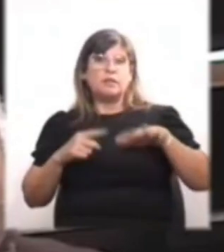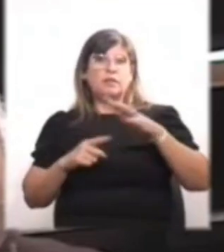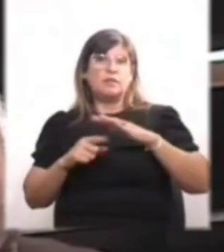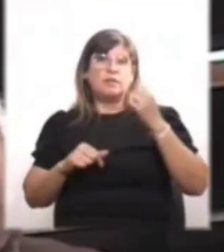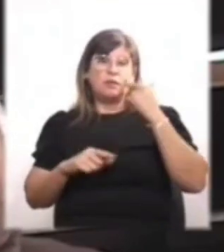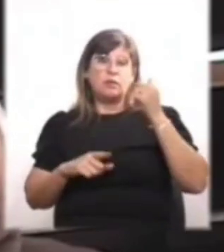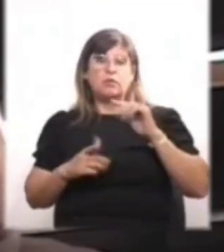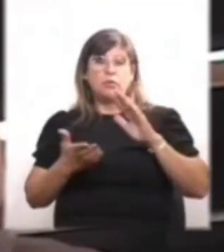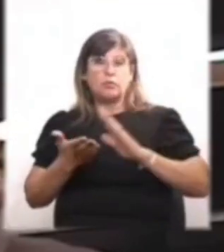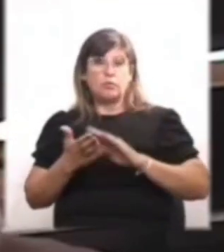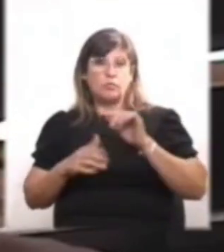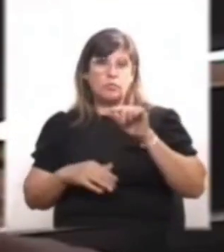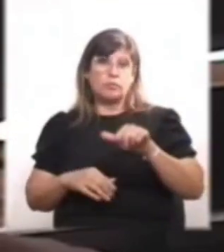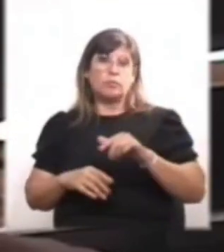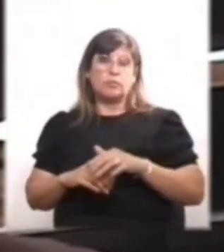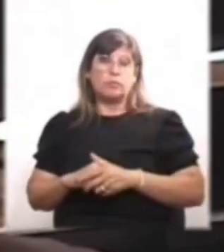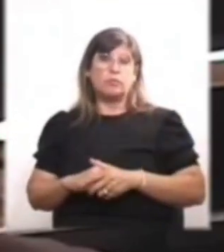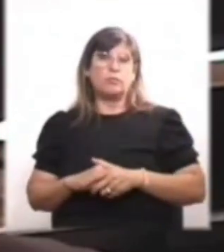lo que respecta